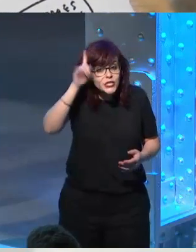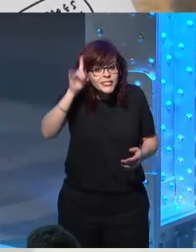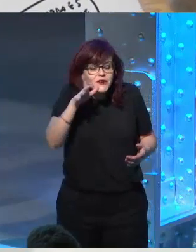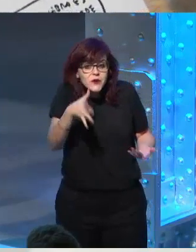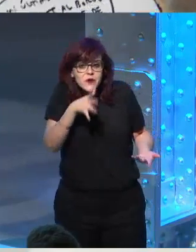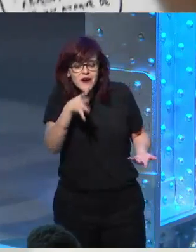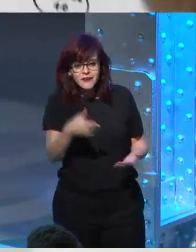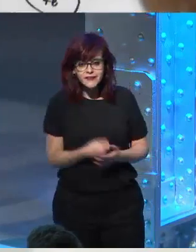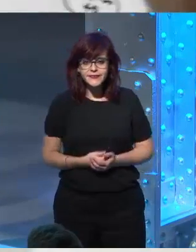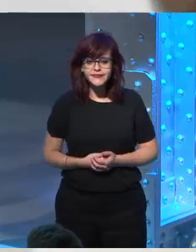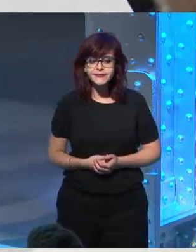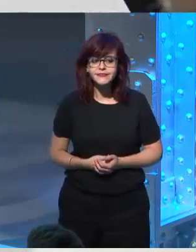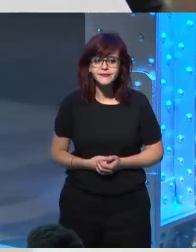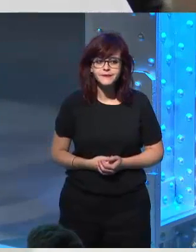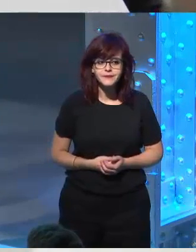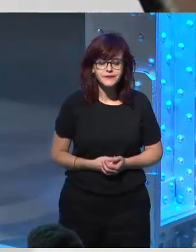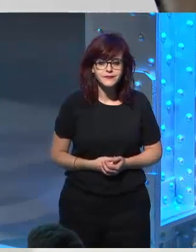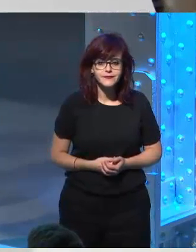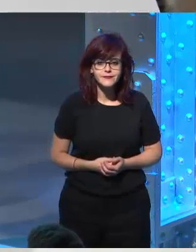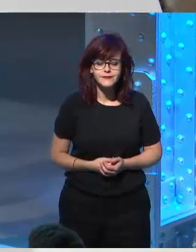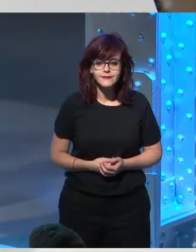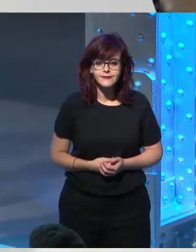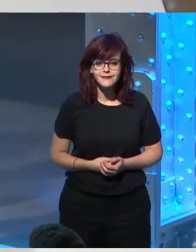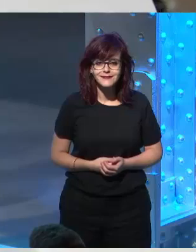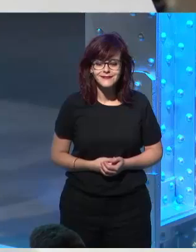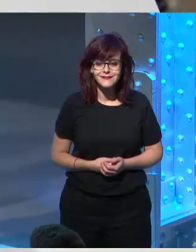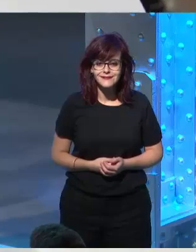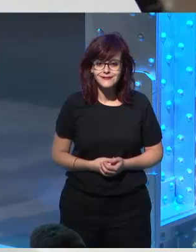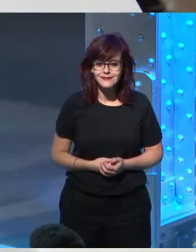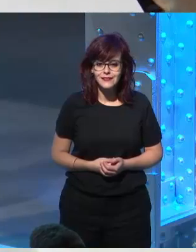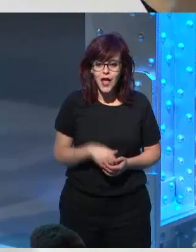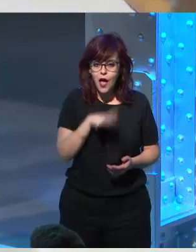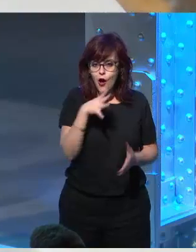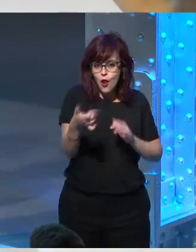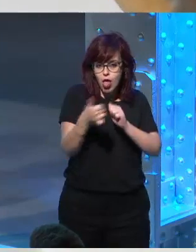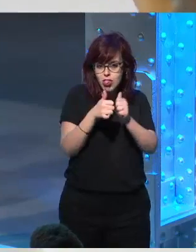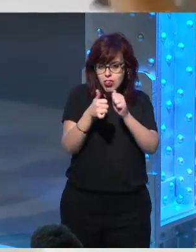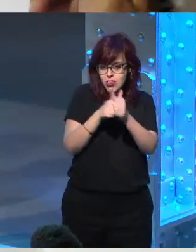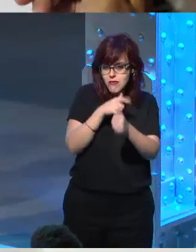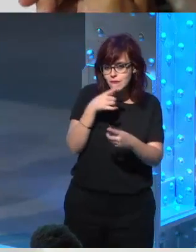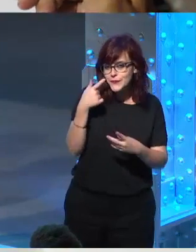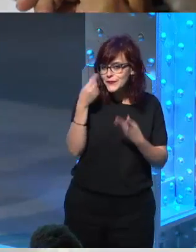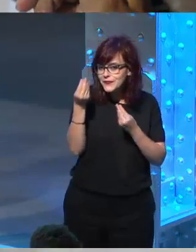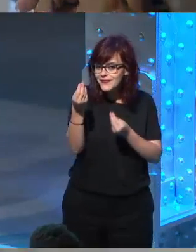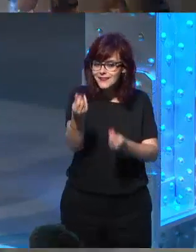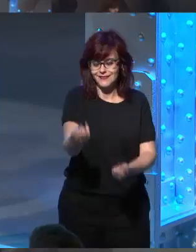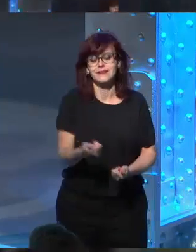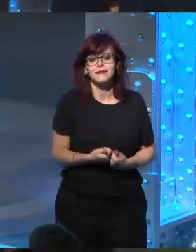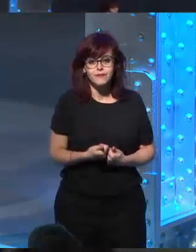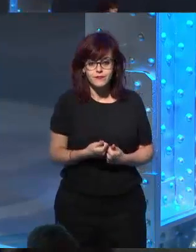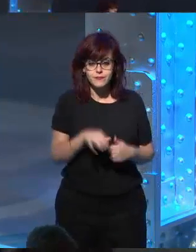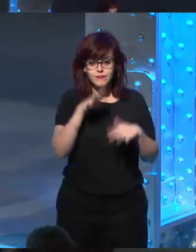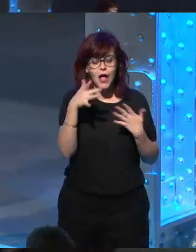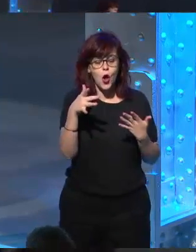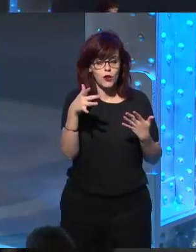hace. Seguro que ahora suena mejor, pasa copias de todo. Pasa así como... vamos a hacer